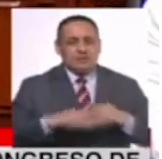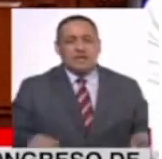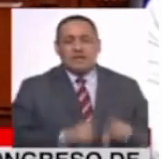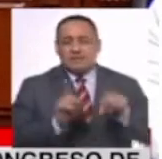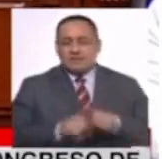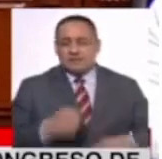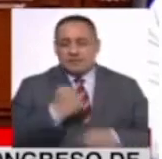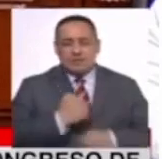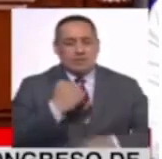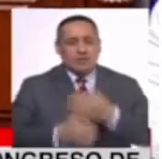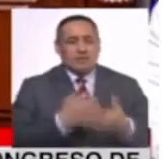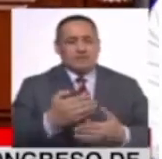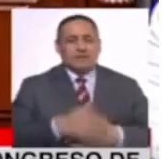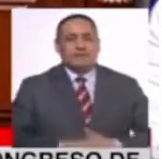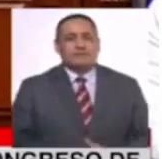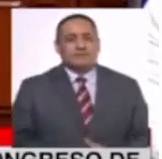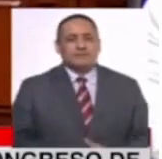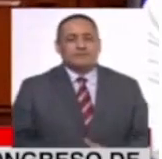para una democracia eficiente.